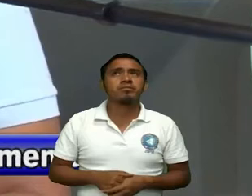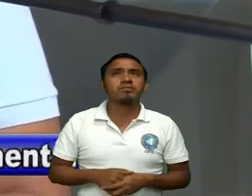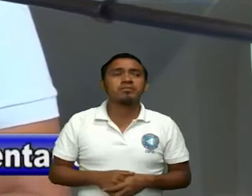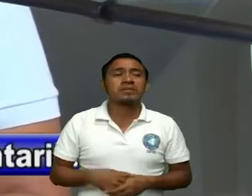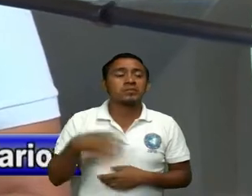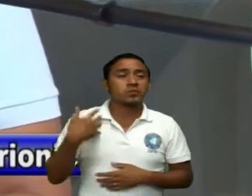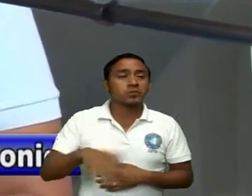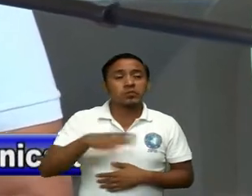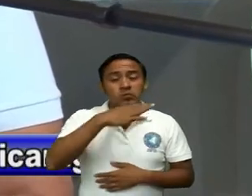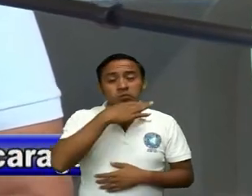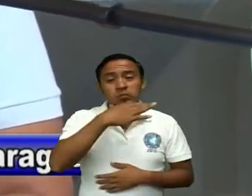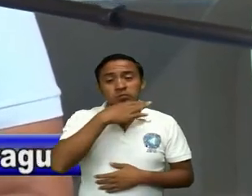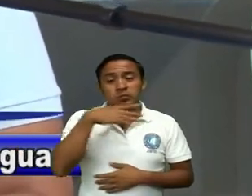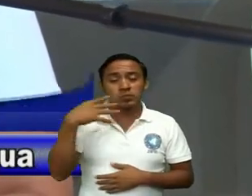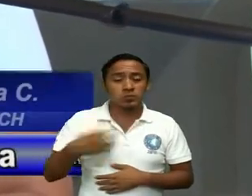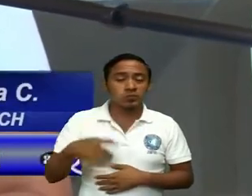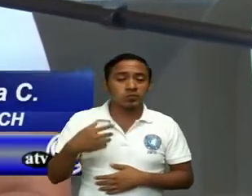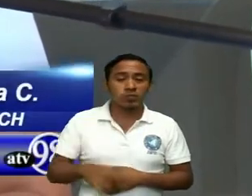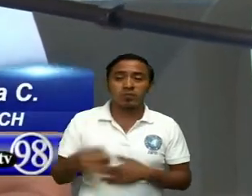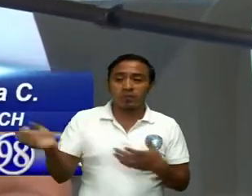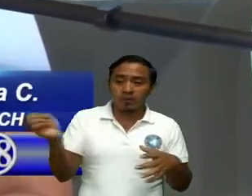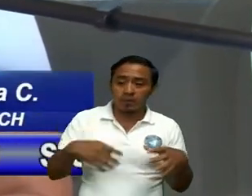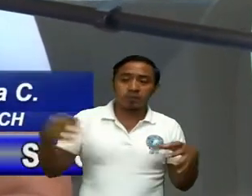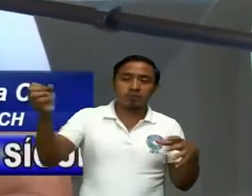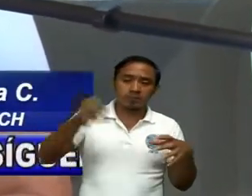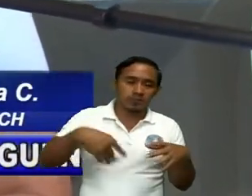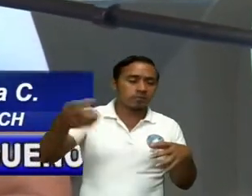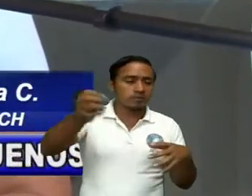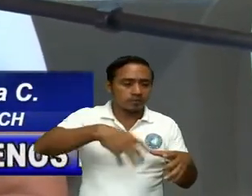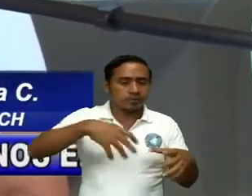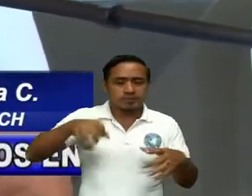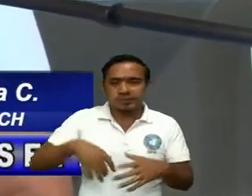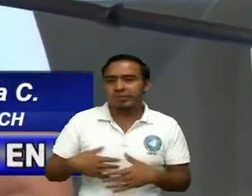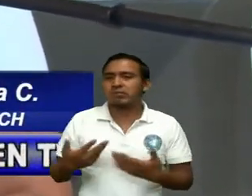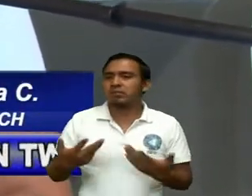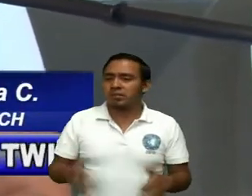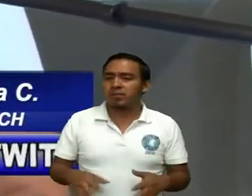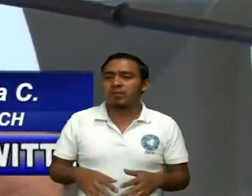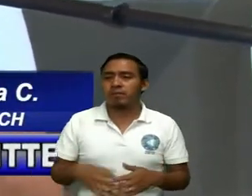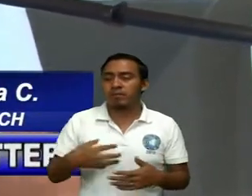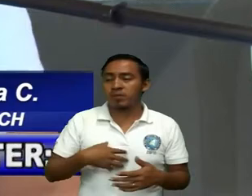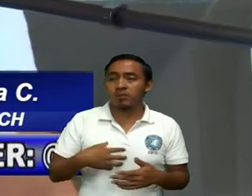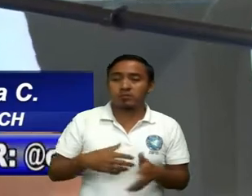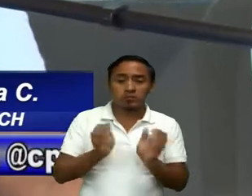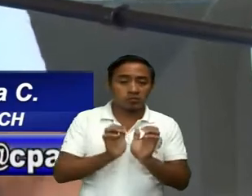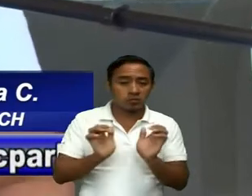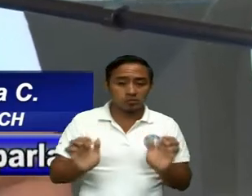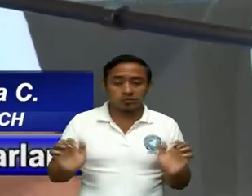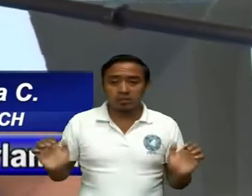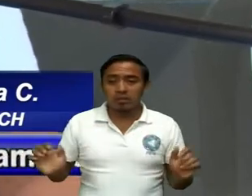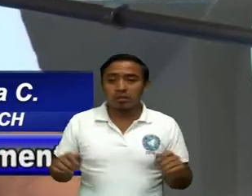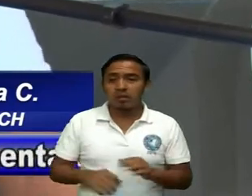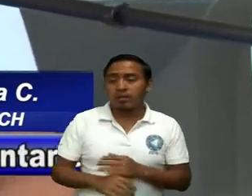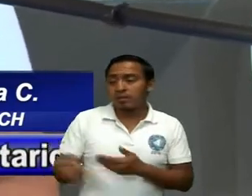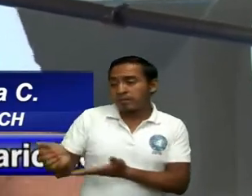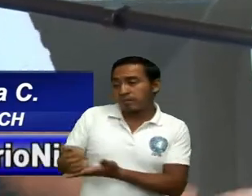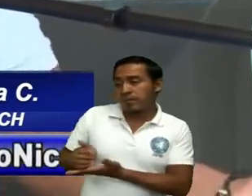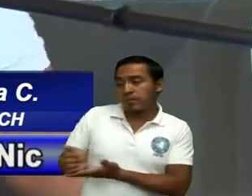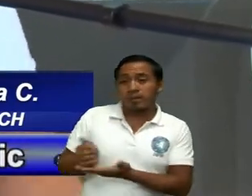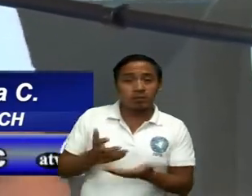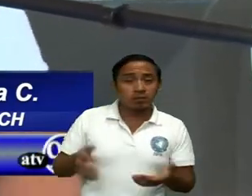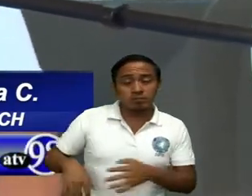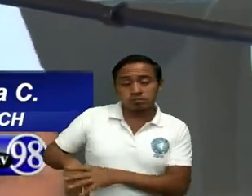Duro, trabajo duro. Andar recolectando basura, con nuestros niños ahí que nos ayudaban